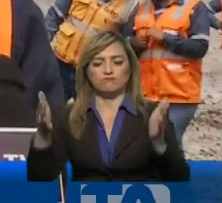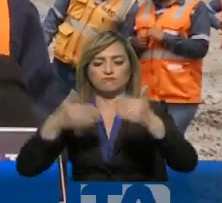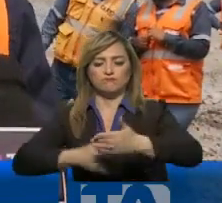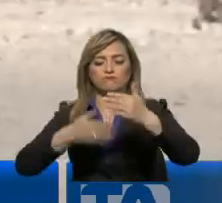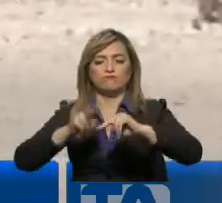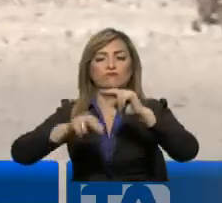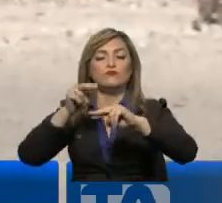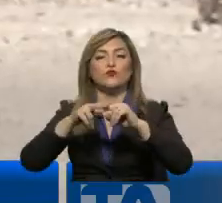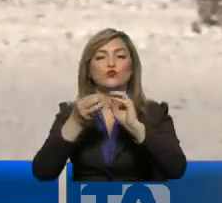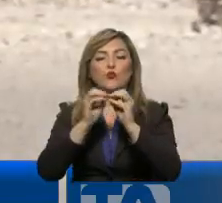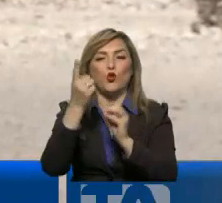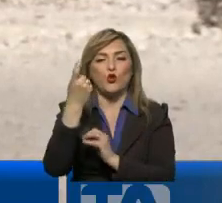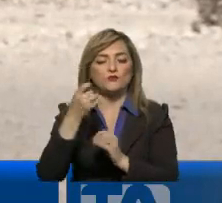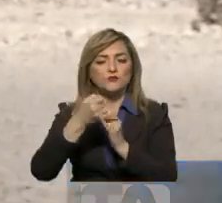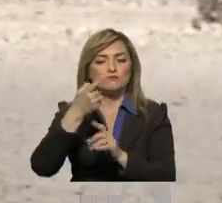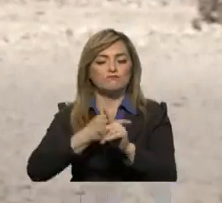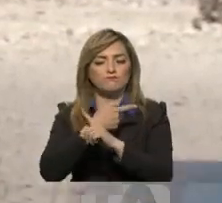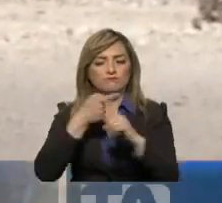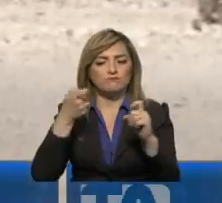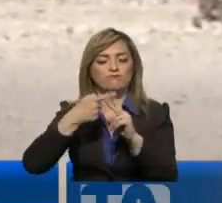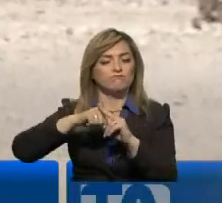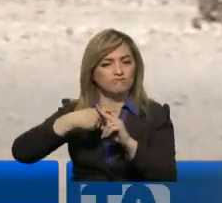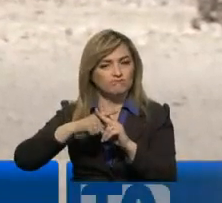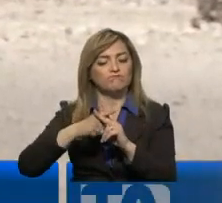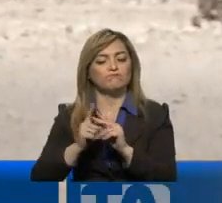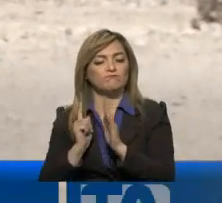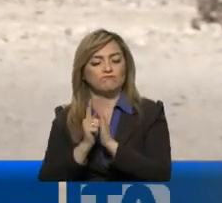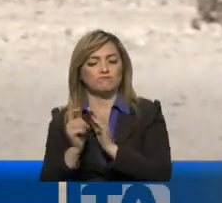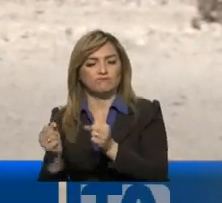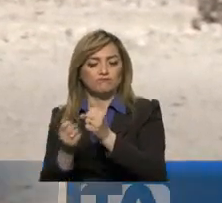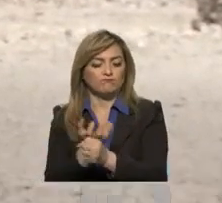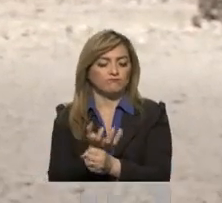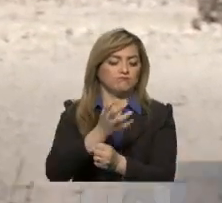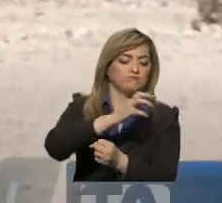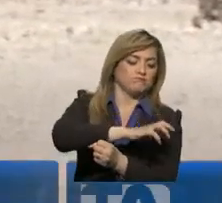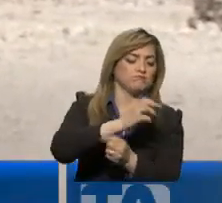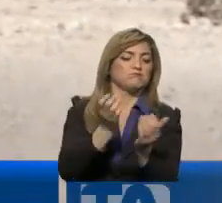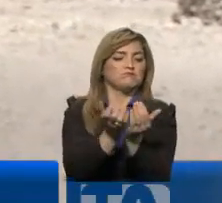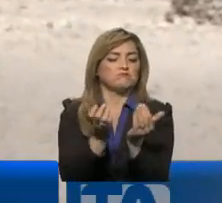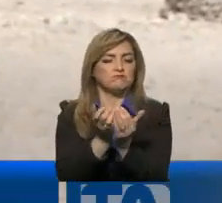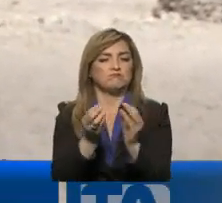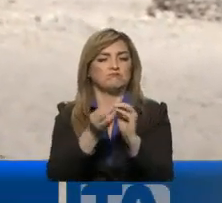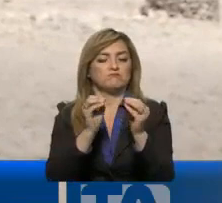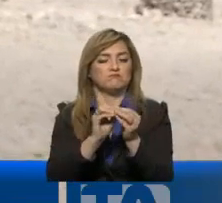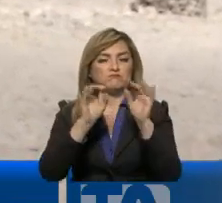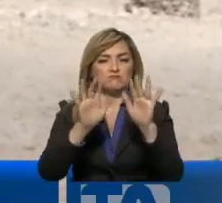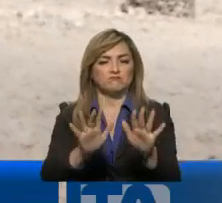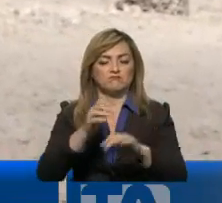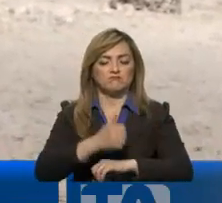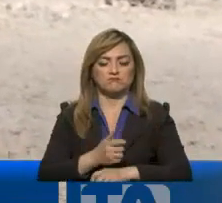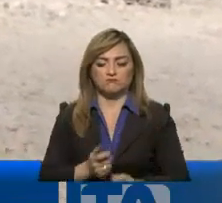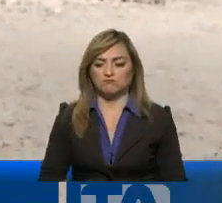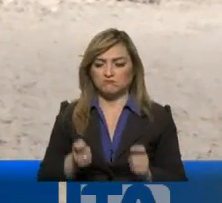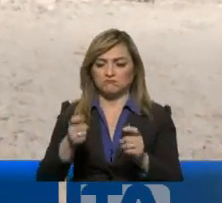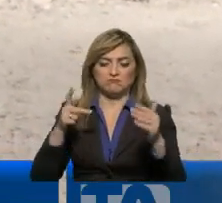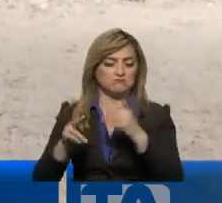cubeto número 11. A finales de marzo se iniciará con el depósito de basura aquí en el cubeto 10 que ha sido entregado por las